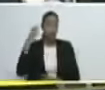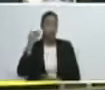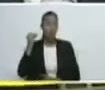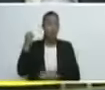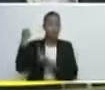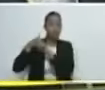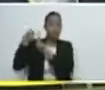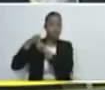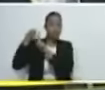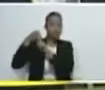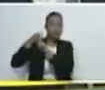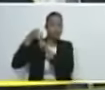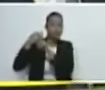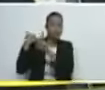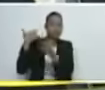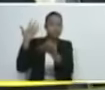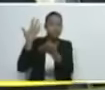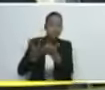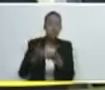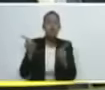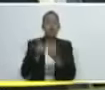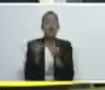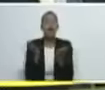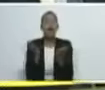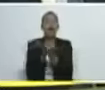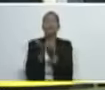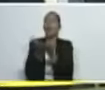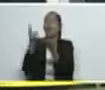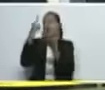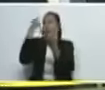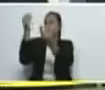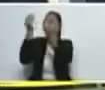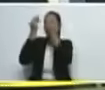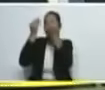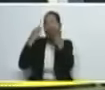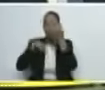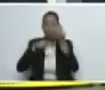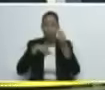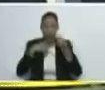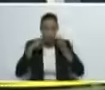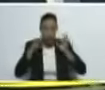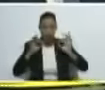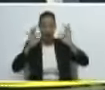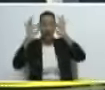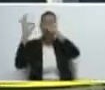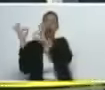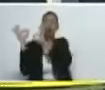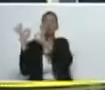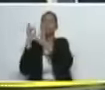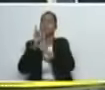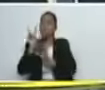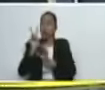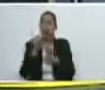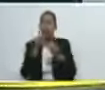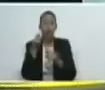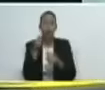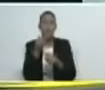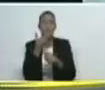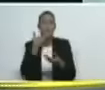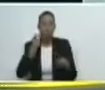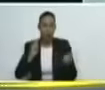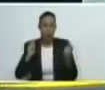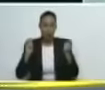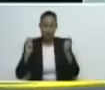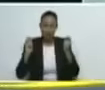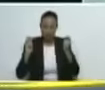vivido fueron una gran escuela para aprender de nosotros mismos lo bueno que somos, lo mejor de todos,